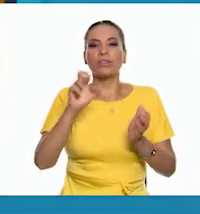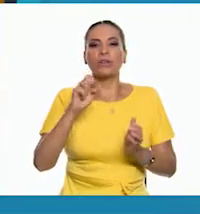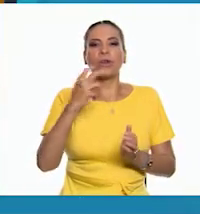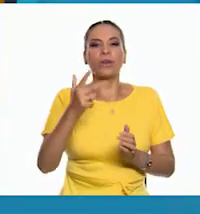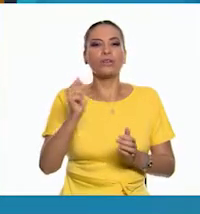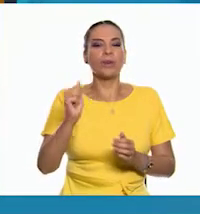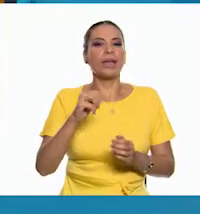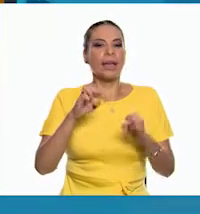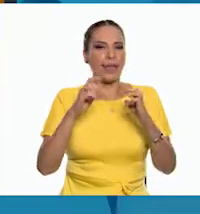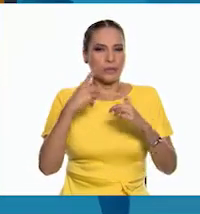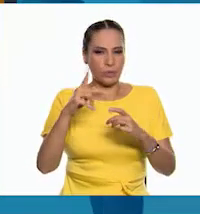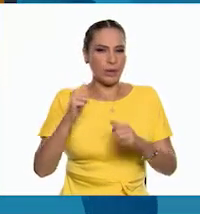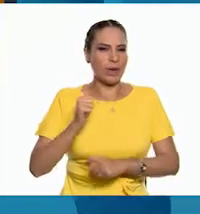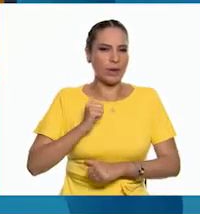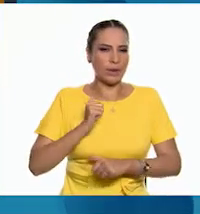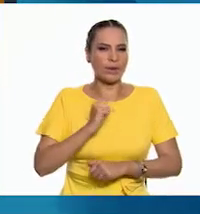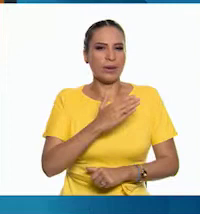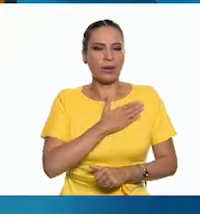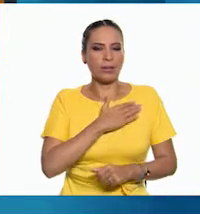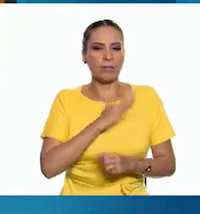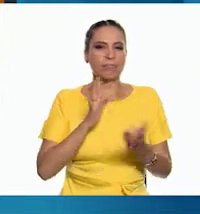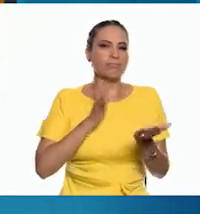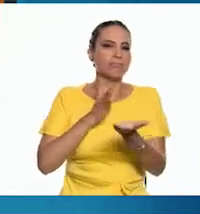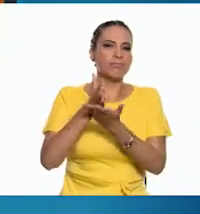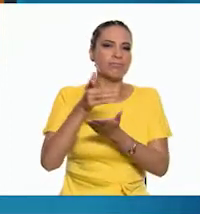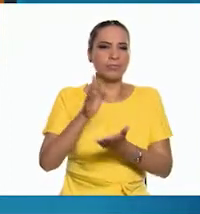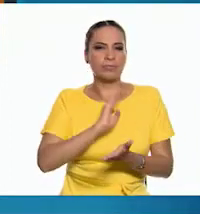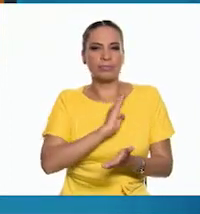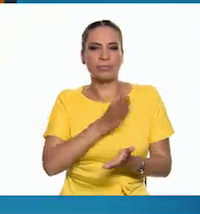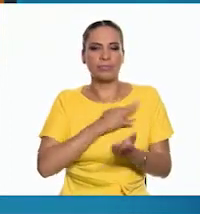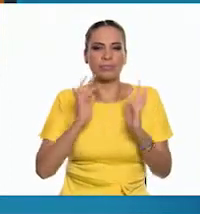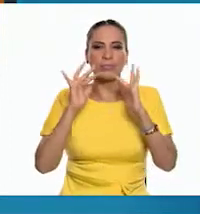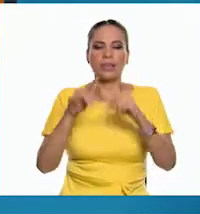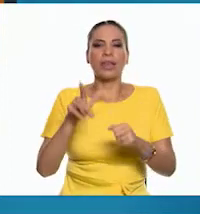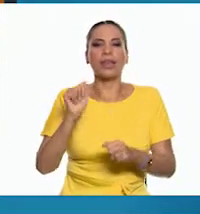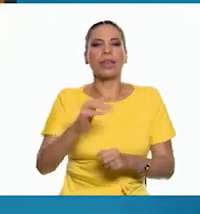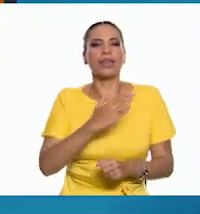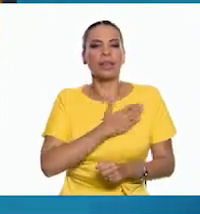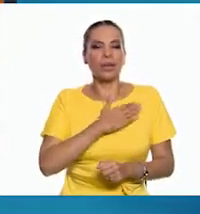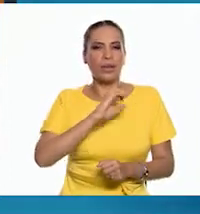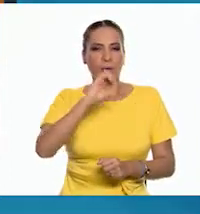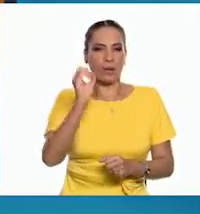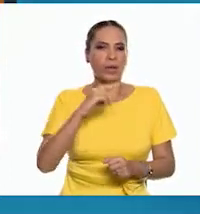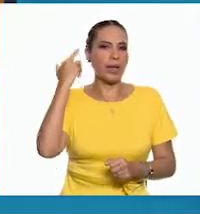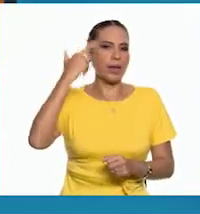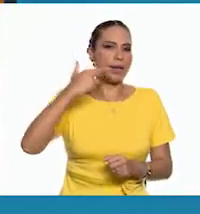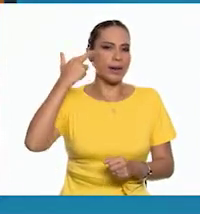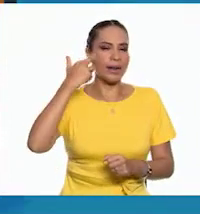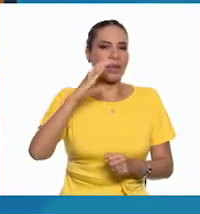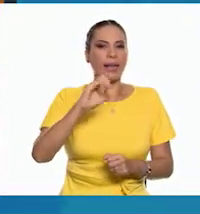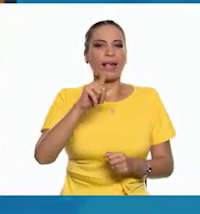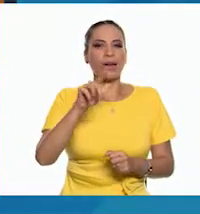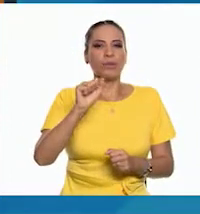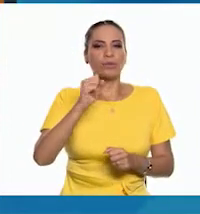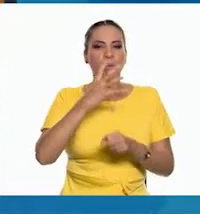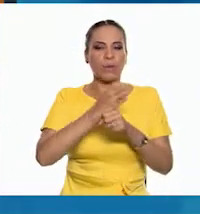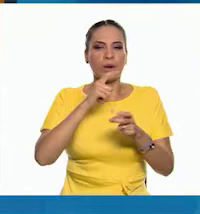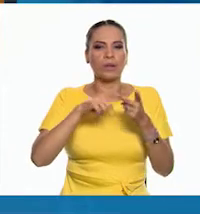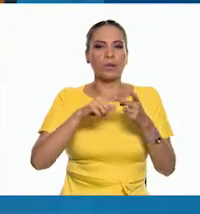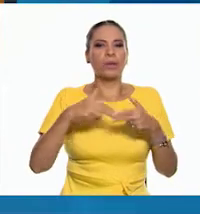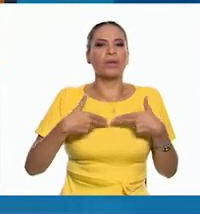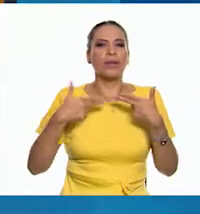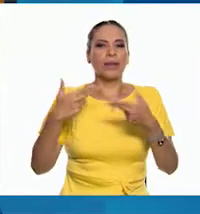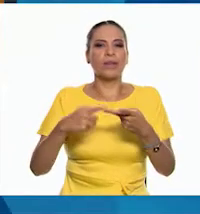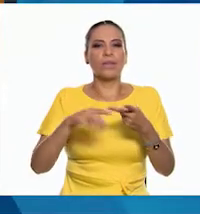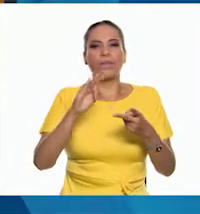ejército napoleónico invadió España. Al someterla, Napoleón obligó al rey Carlos IV y a su heredero, Fernando VII,